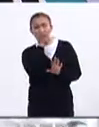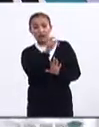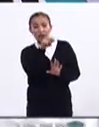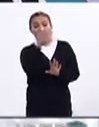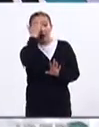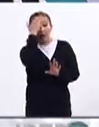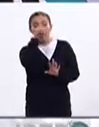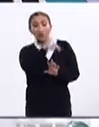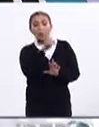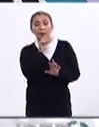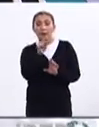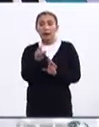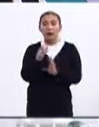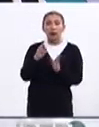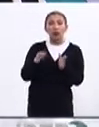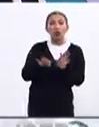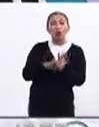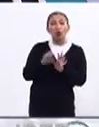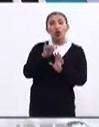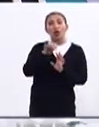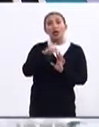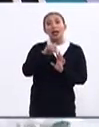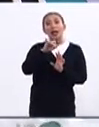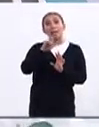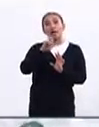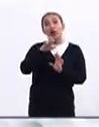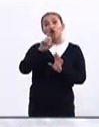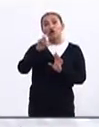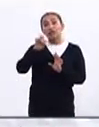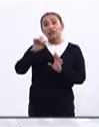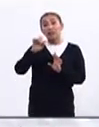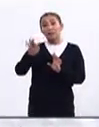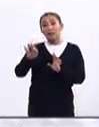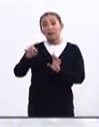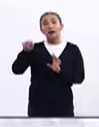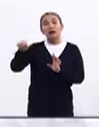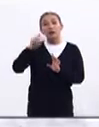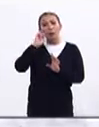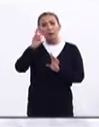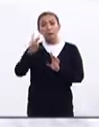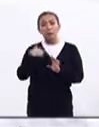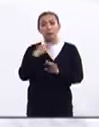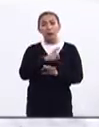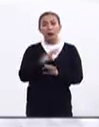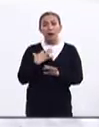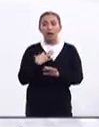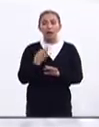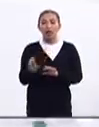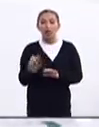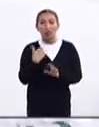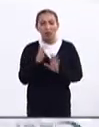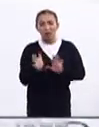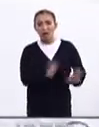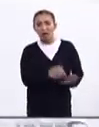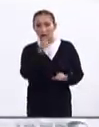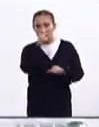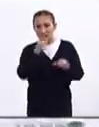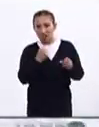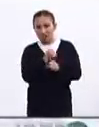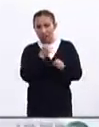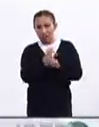que también vivieron la clandestinidad, como Dilma Rousseff, ¿no? Y que encontraron por la vía democrática, precisamente dejando a un lado la